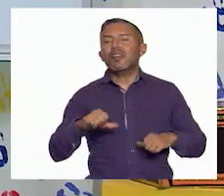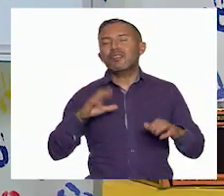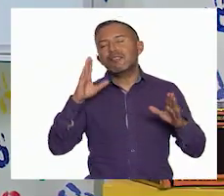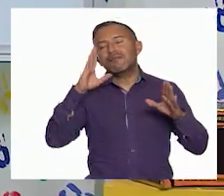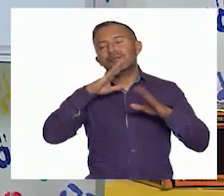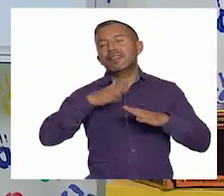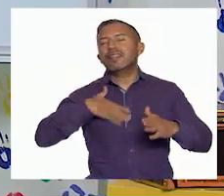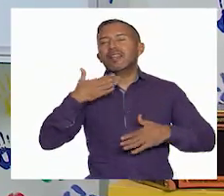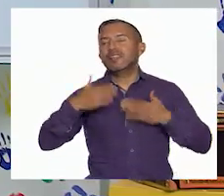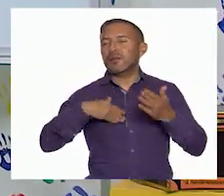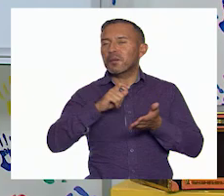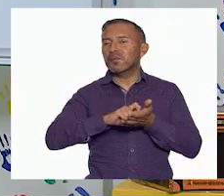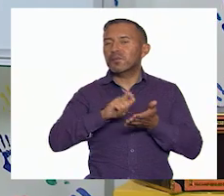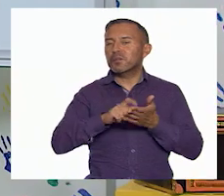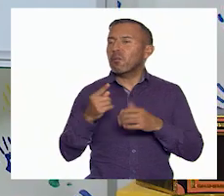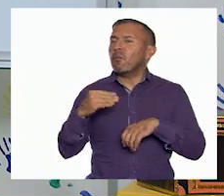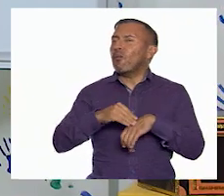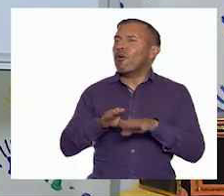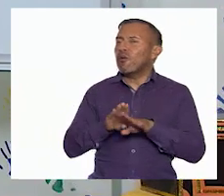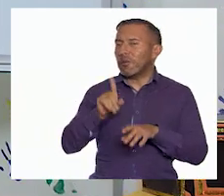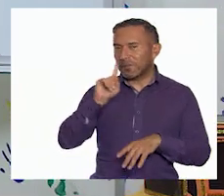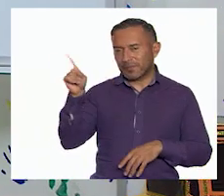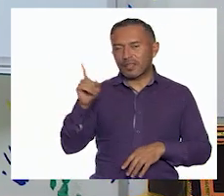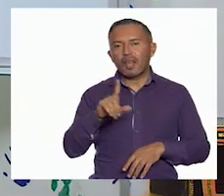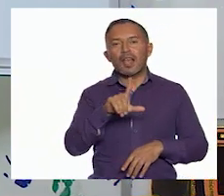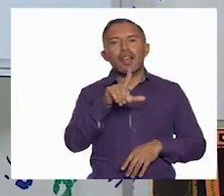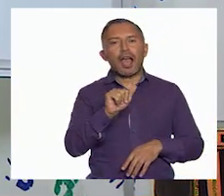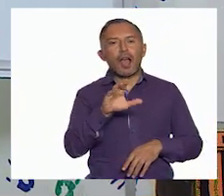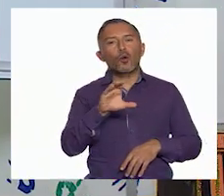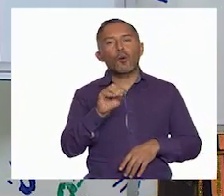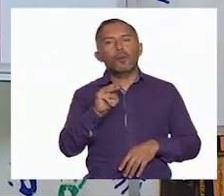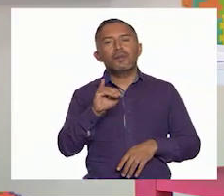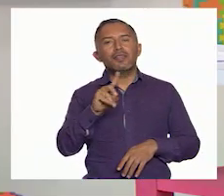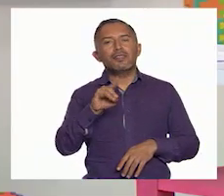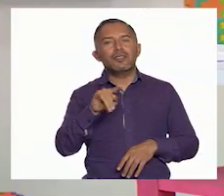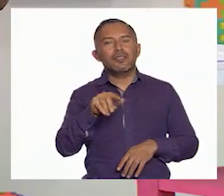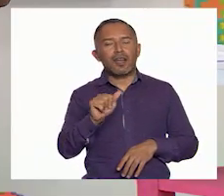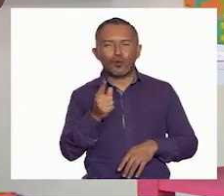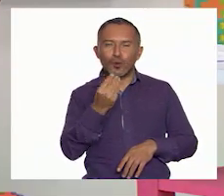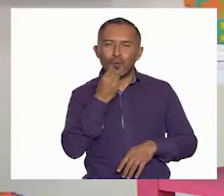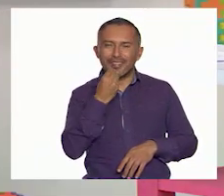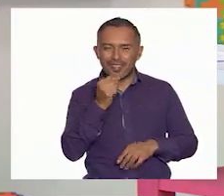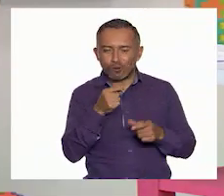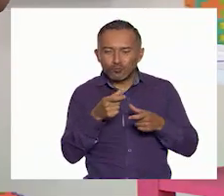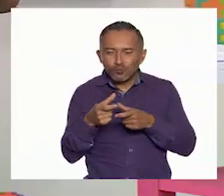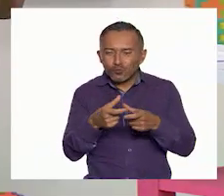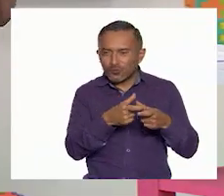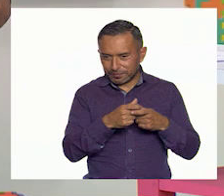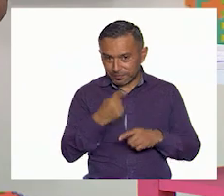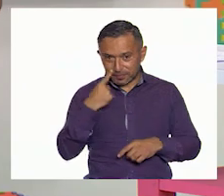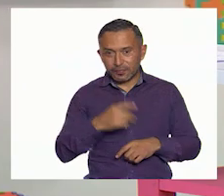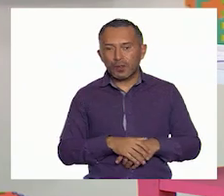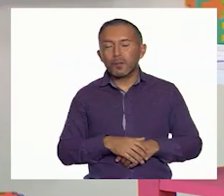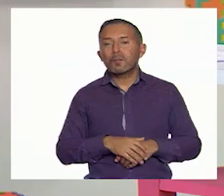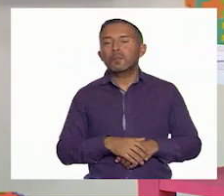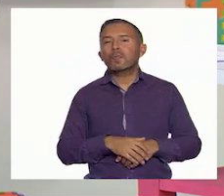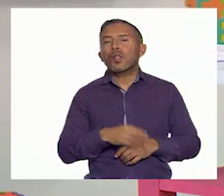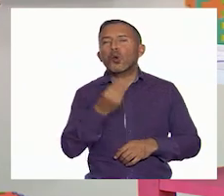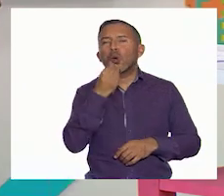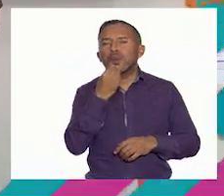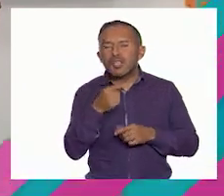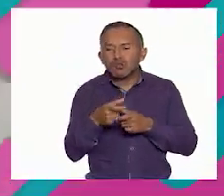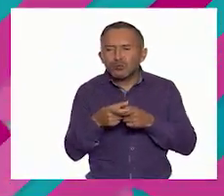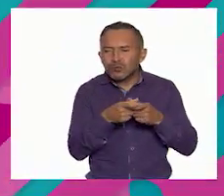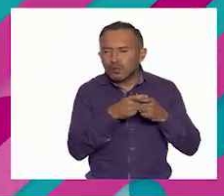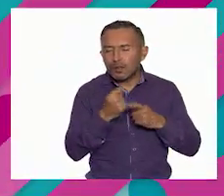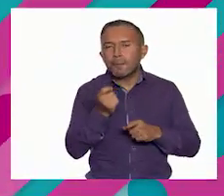le ponemos, Pili? La comidita. Muy bien, entonces en casa les pido que me ayuden a escribir la comidita. Es una palabra muy sencilla que estoy